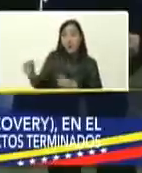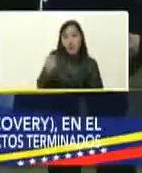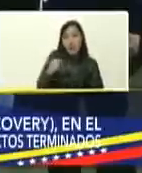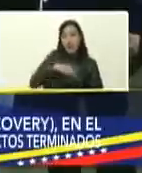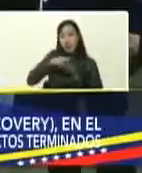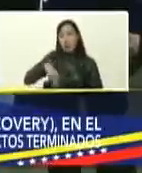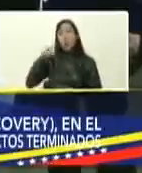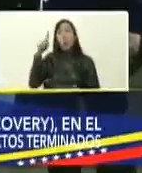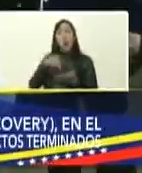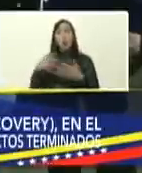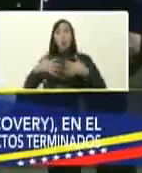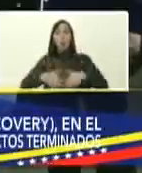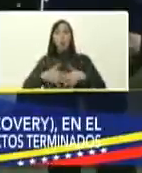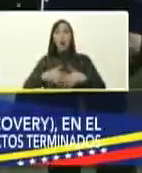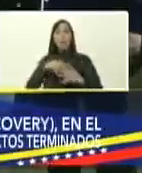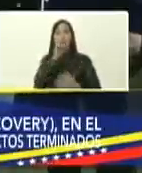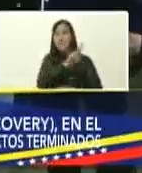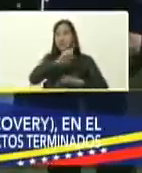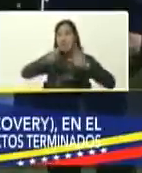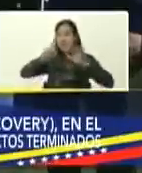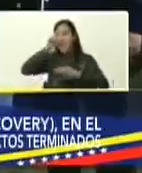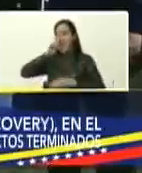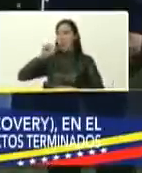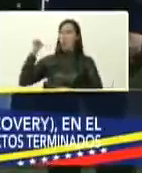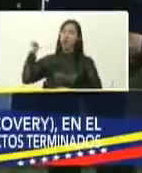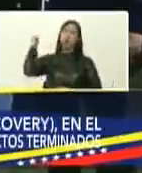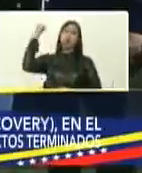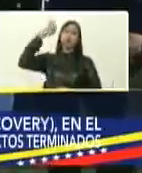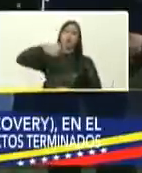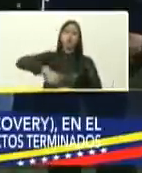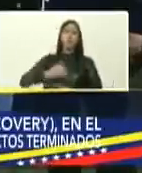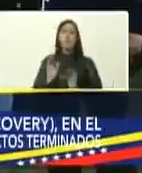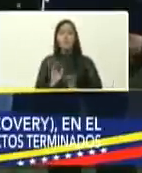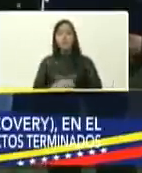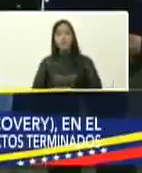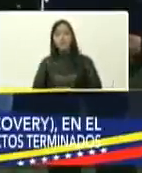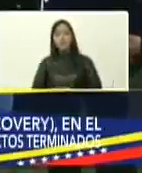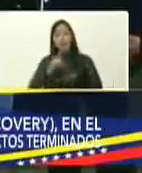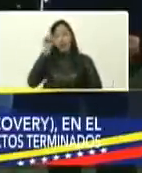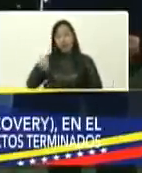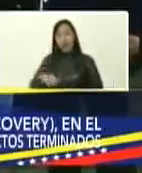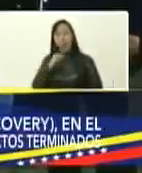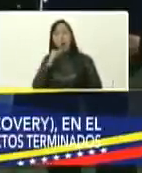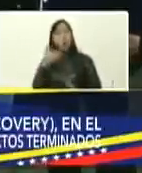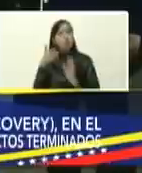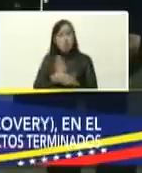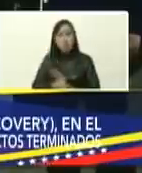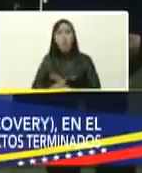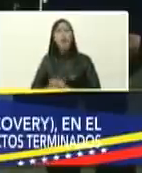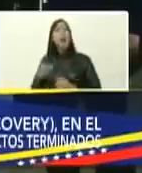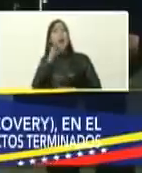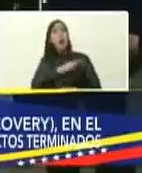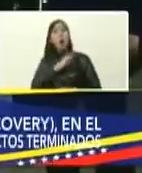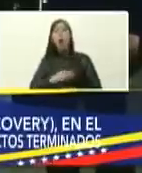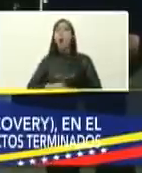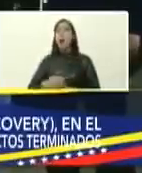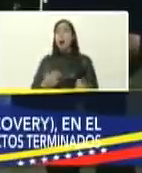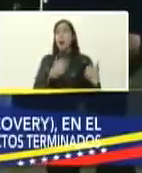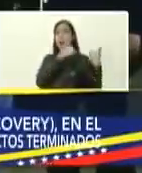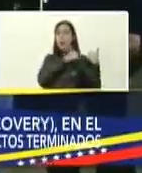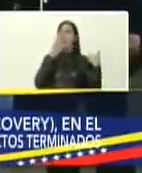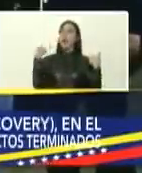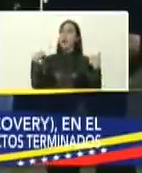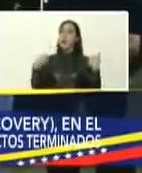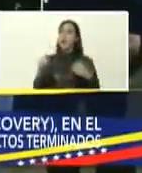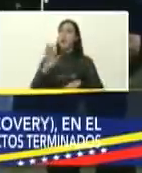llegamos. Y bueno, 26 años no es cosa fácil. Además, también hablaba usted de la responsabilidad social que tienen que tener estas pymes. Porque